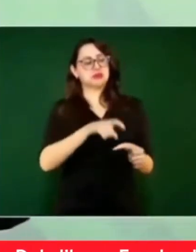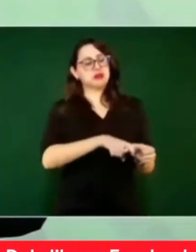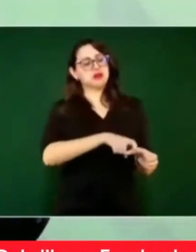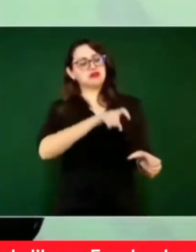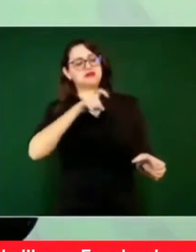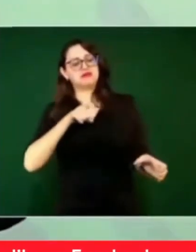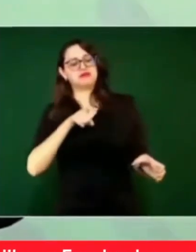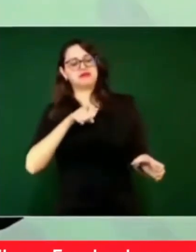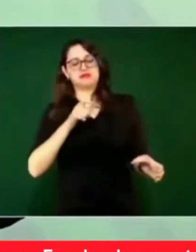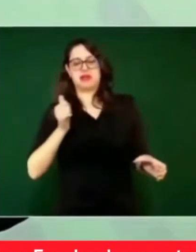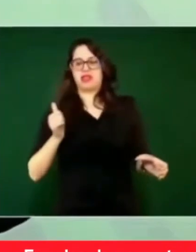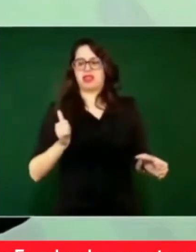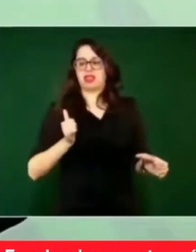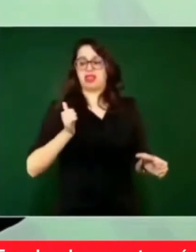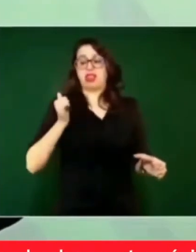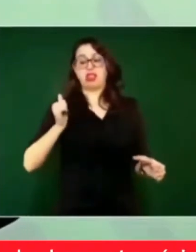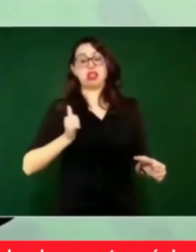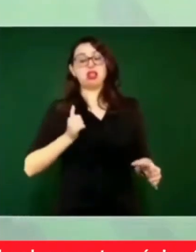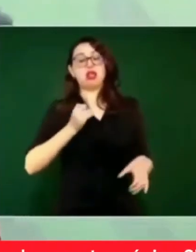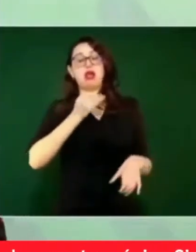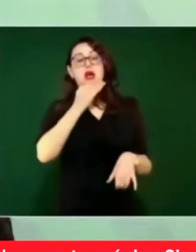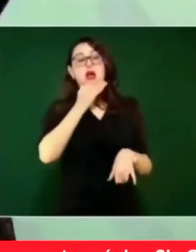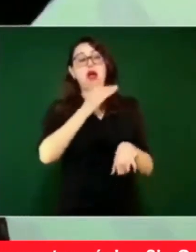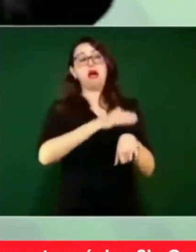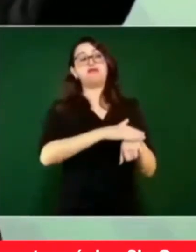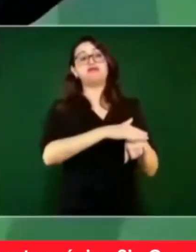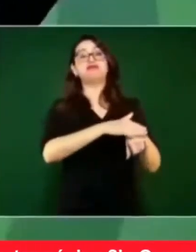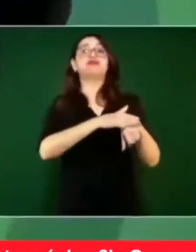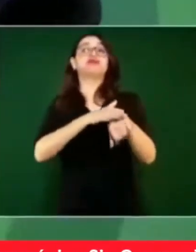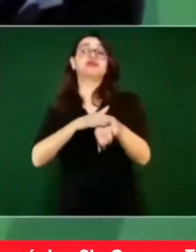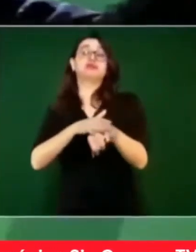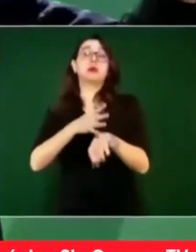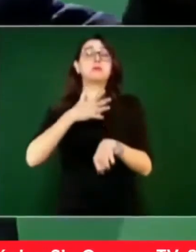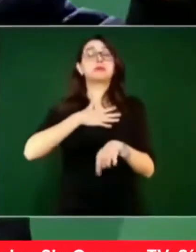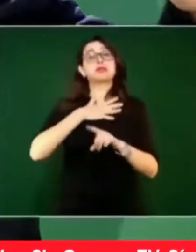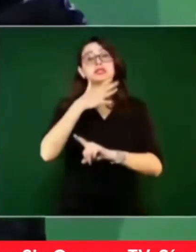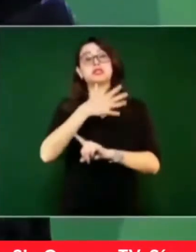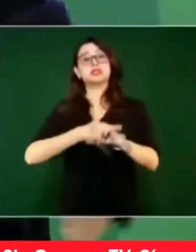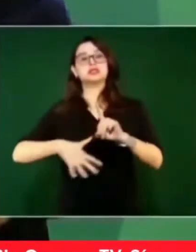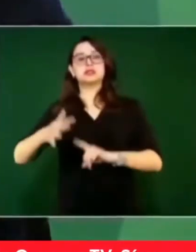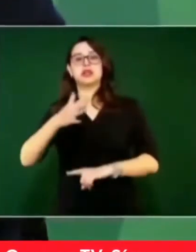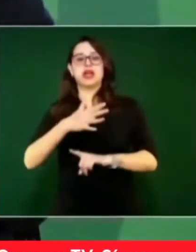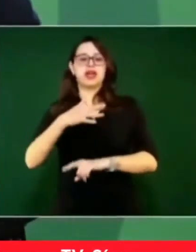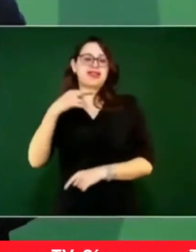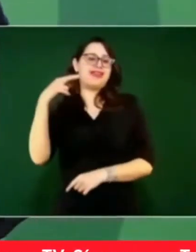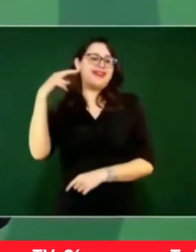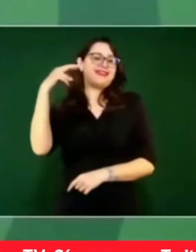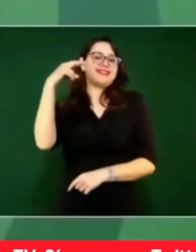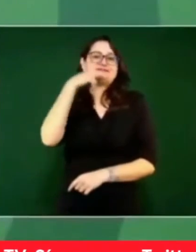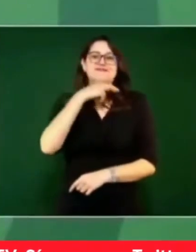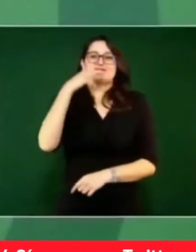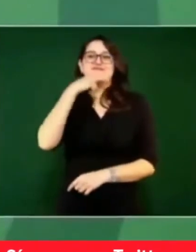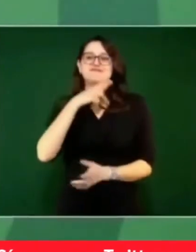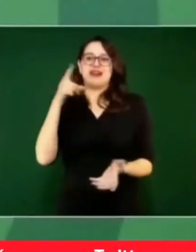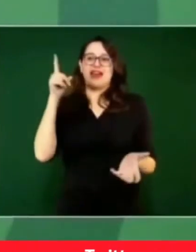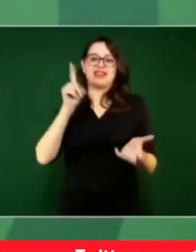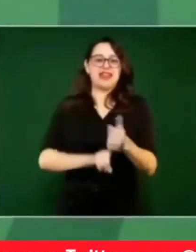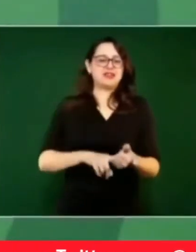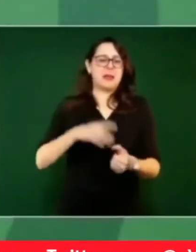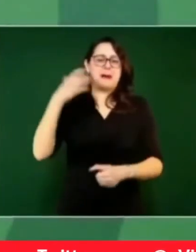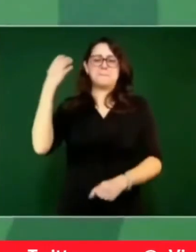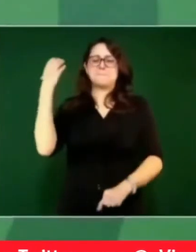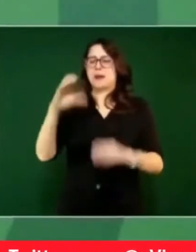pone eso de las circunstancias y empiezan a llover los